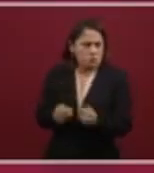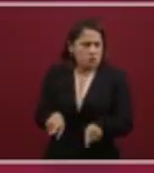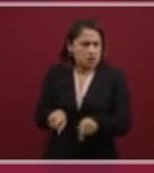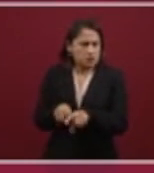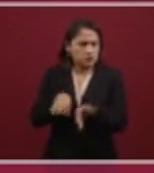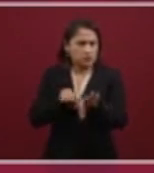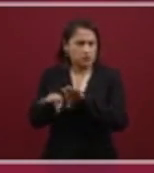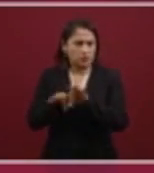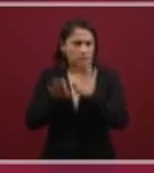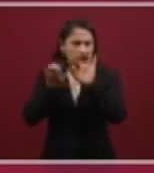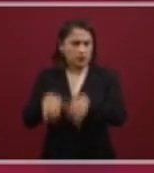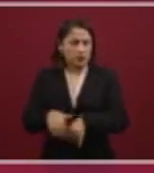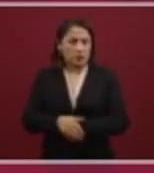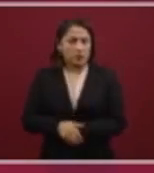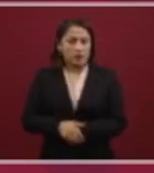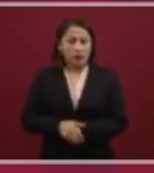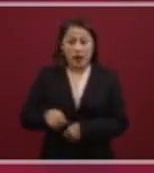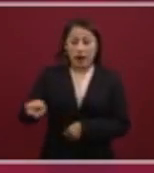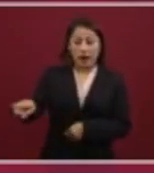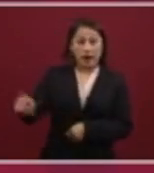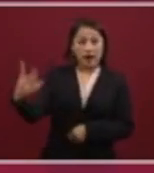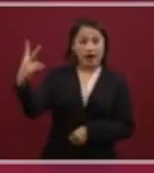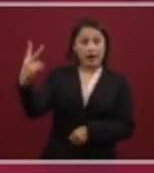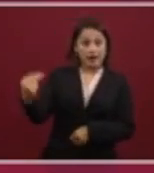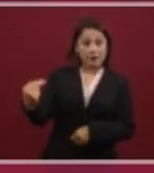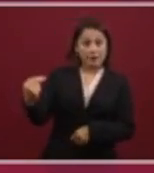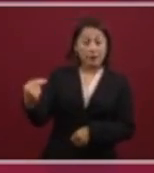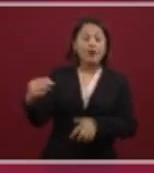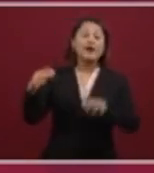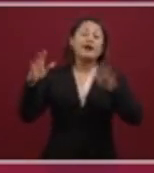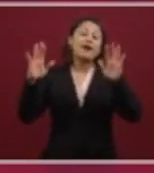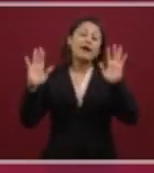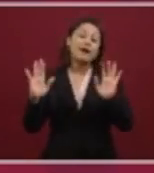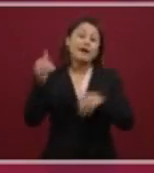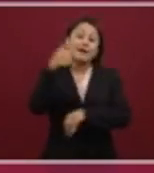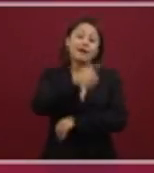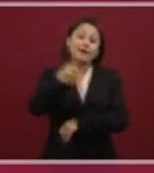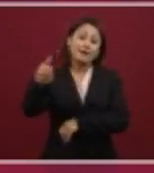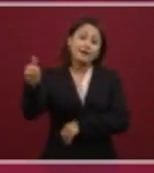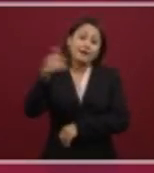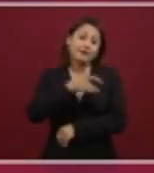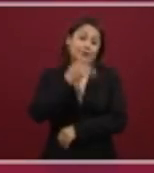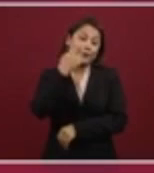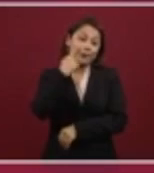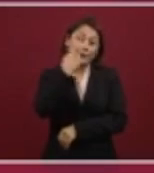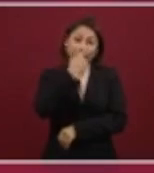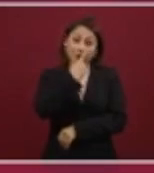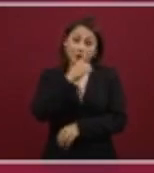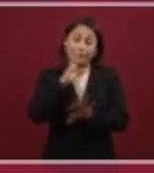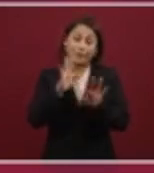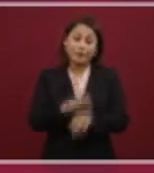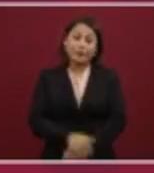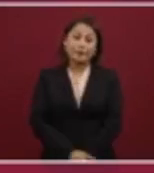Ah, no son. No, no. Pero es un asunto de criterio. O sea,